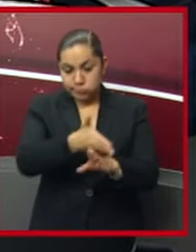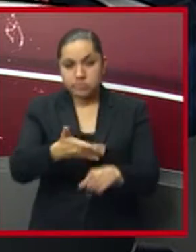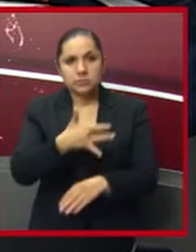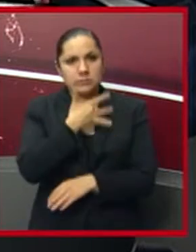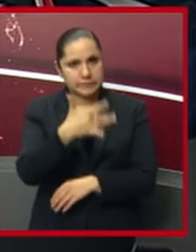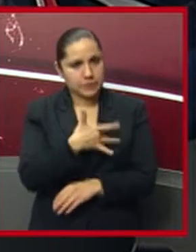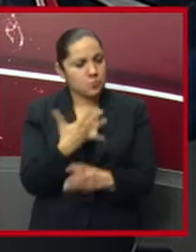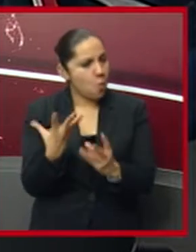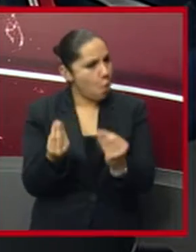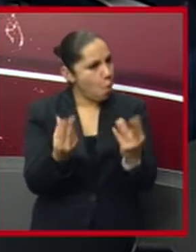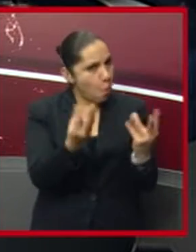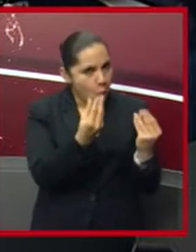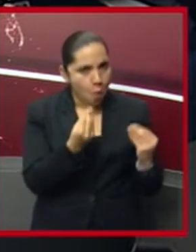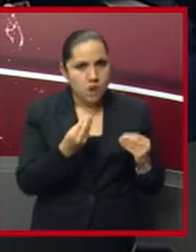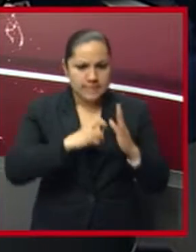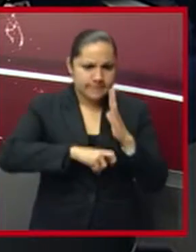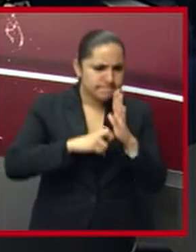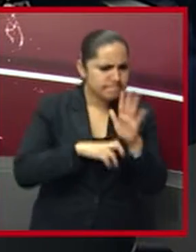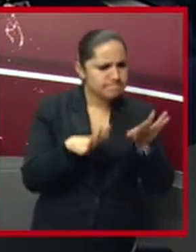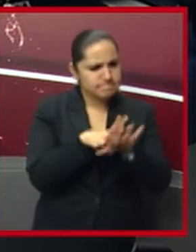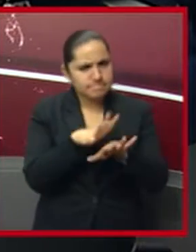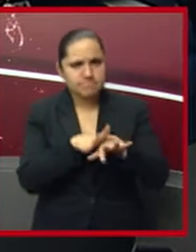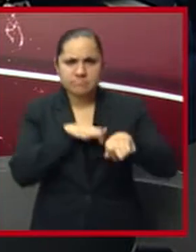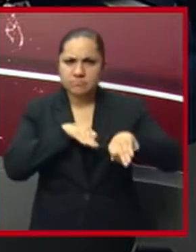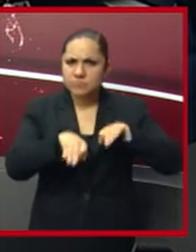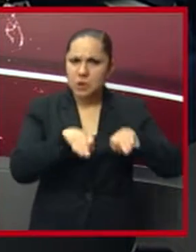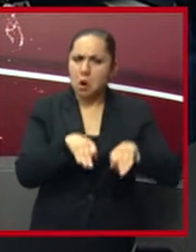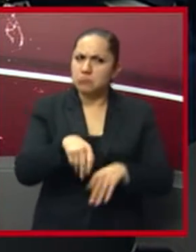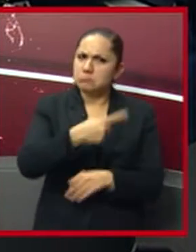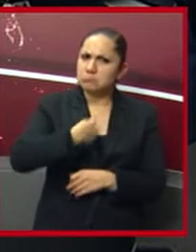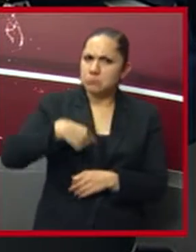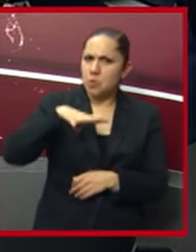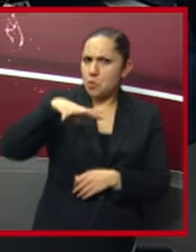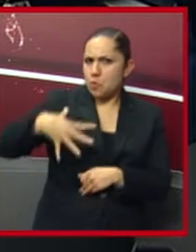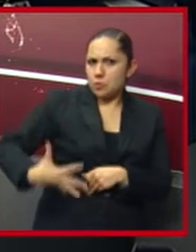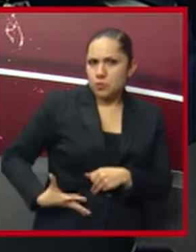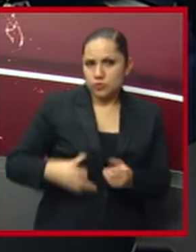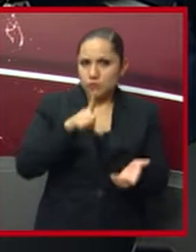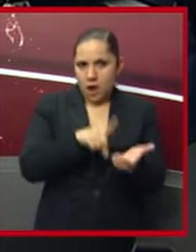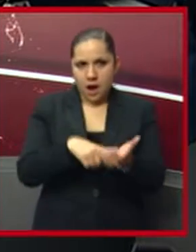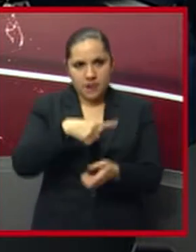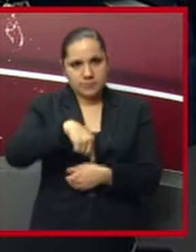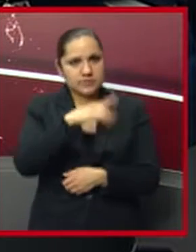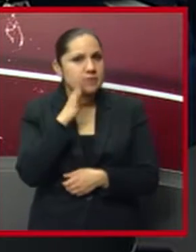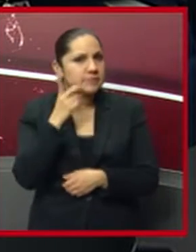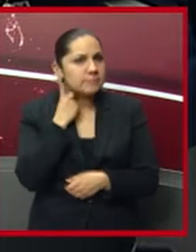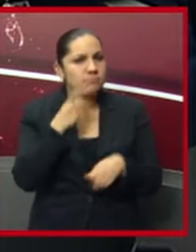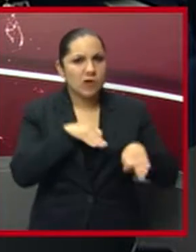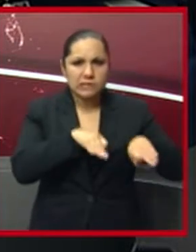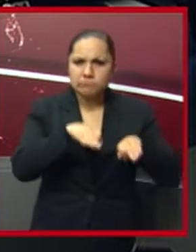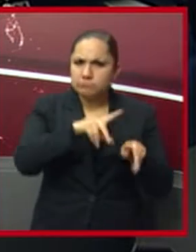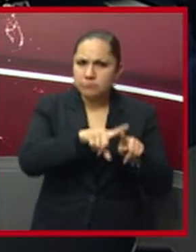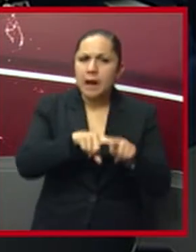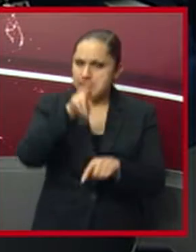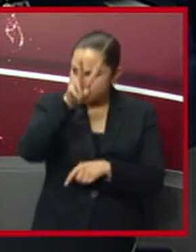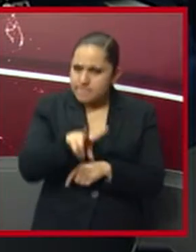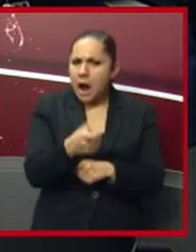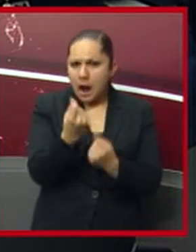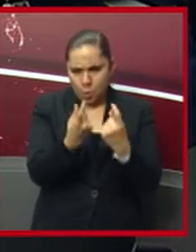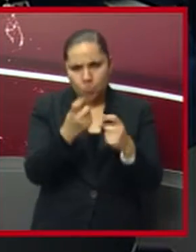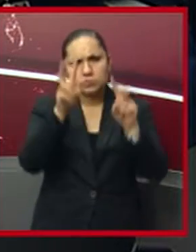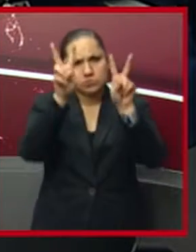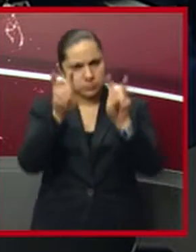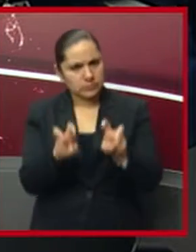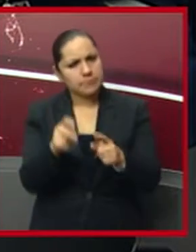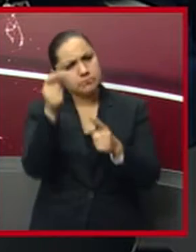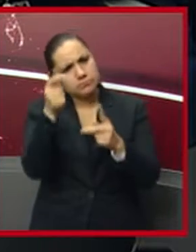donde estamos orgullosos de la tarea que se desempeñó en la Cámara de Diputados, con tareas pendientes, es cierto, qué bueno que hay